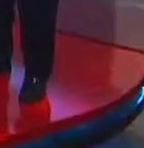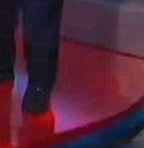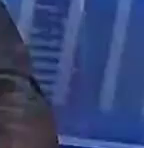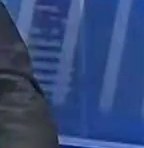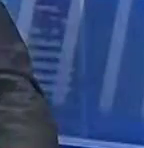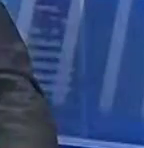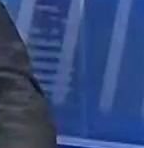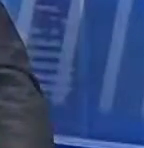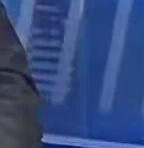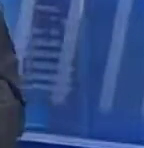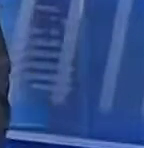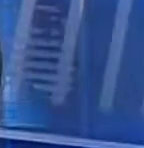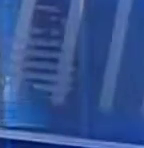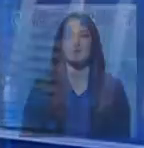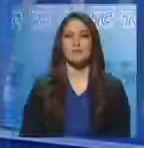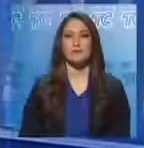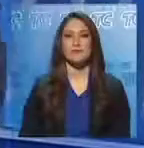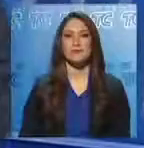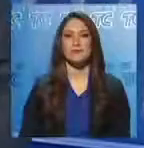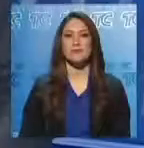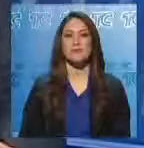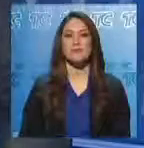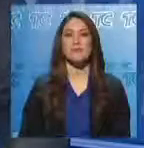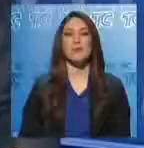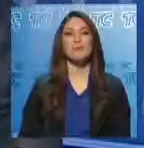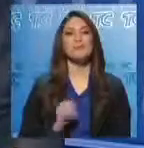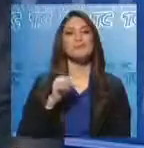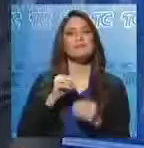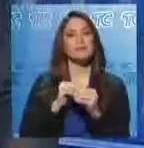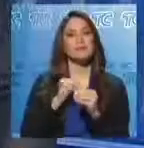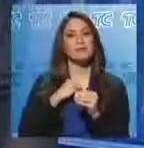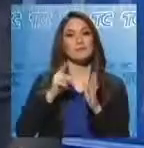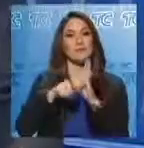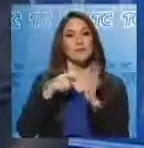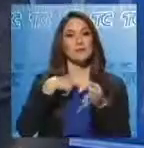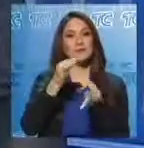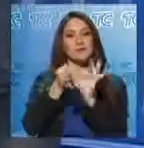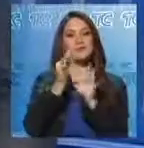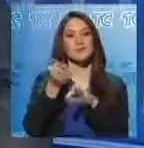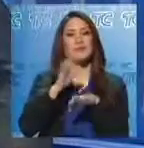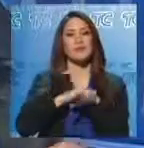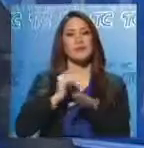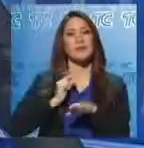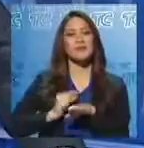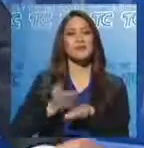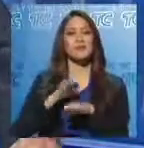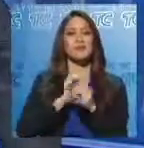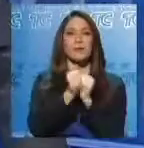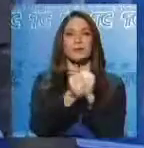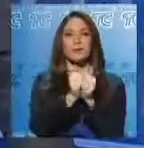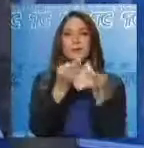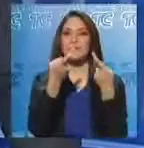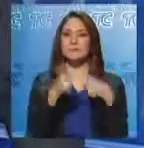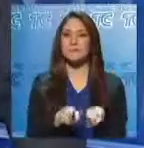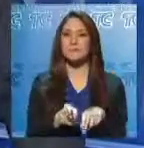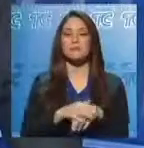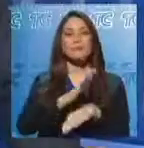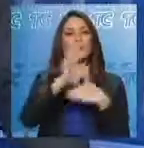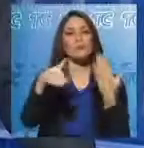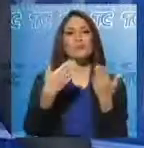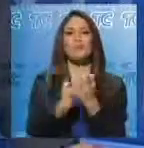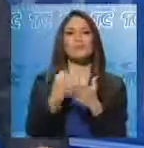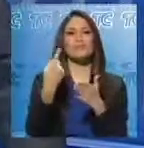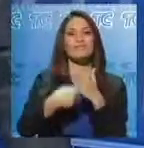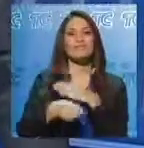Son las 7 de la mañana con 32 minutos. Ya está Mauricio Ayora para que nos dé detalles más adelante. Ya se está preparando el señor de los mundiales, Vito Muñoz, para todo lo que